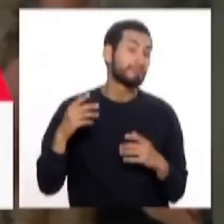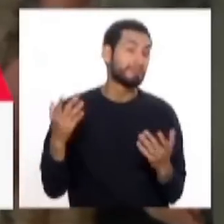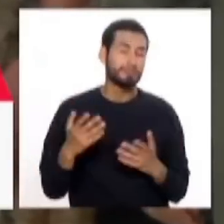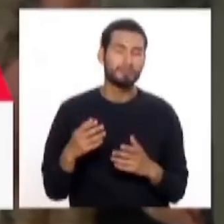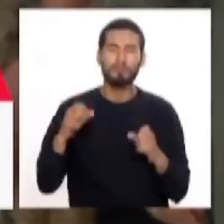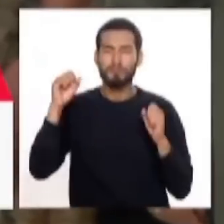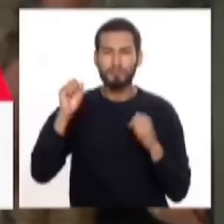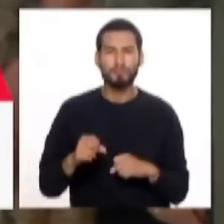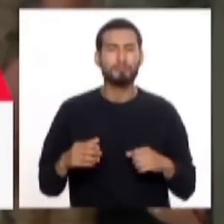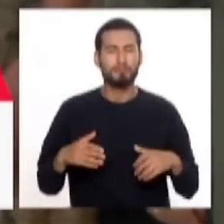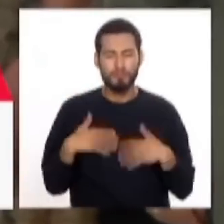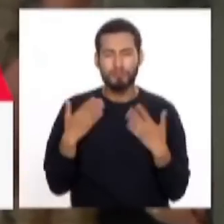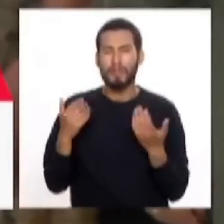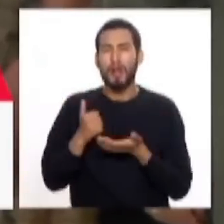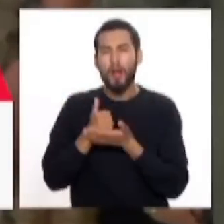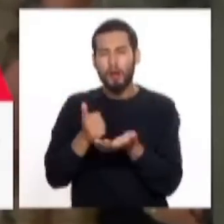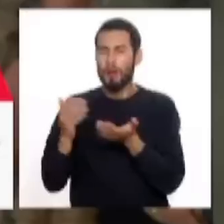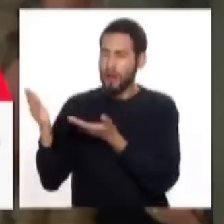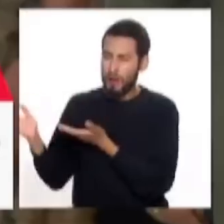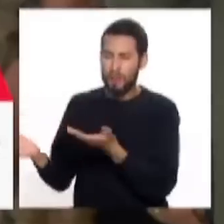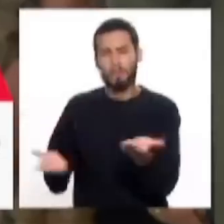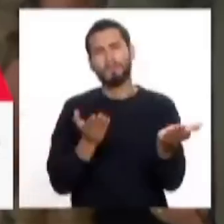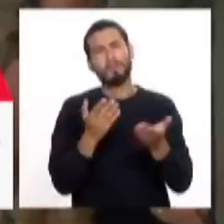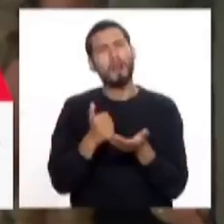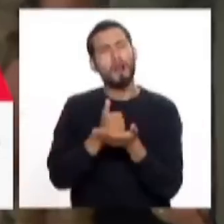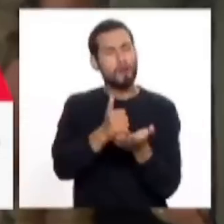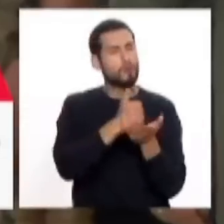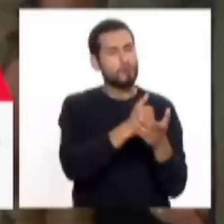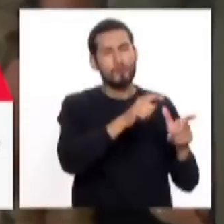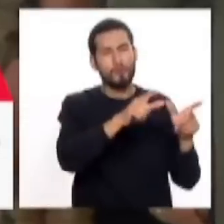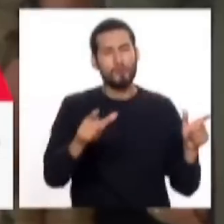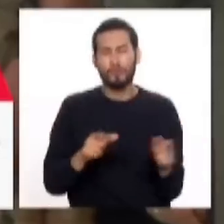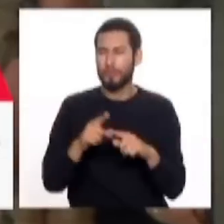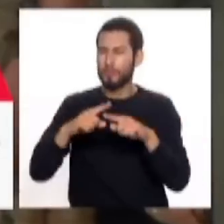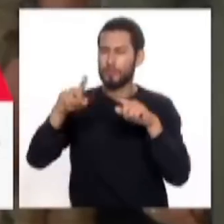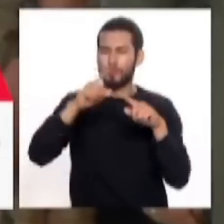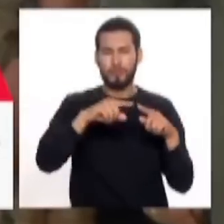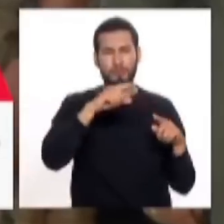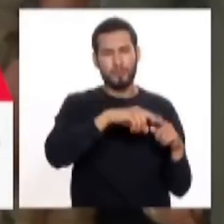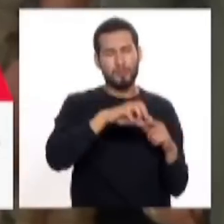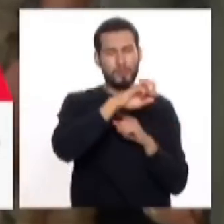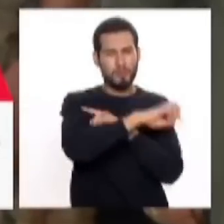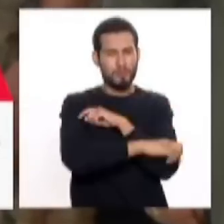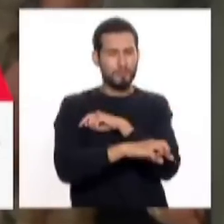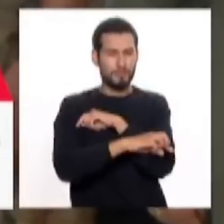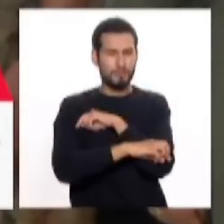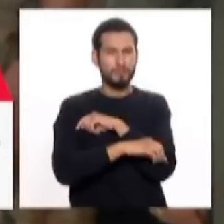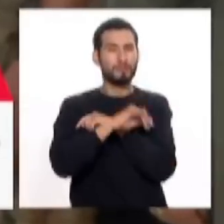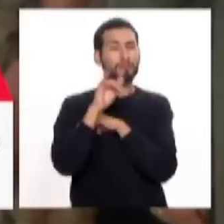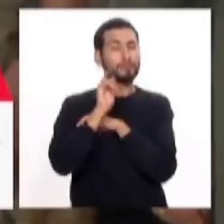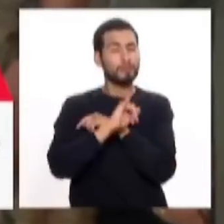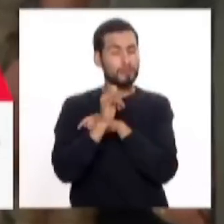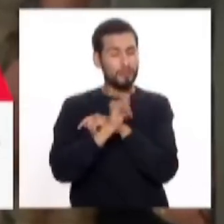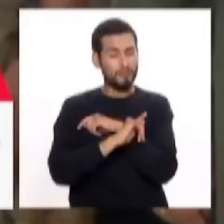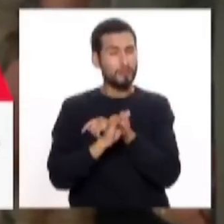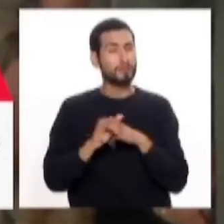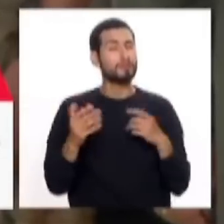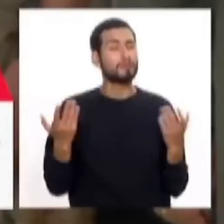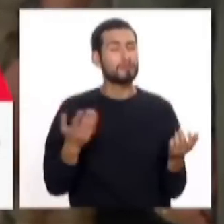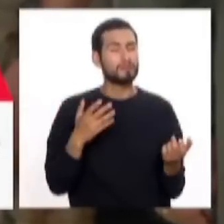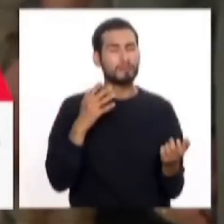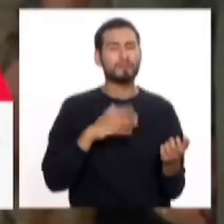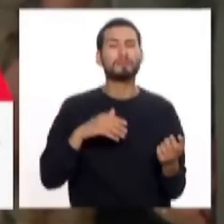el traslado de ayuda humanitaria a diferentes regiones del país. Además, se